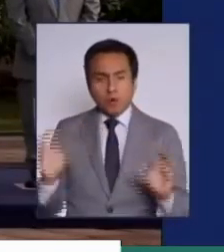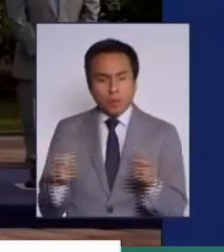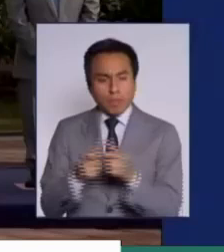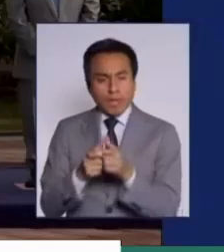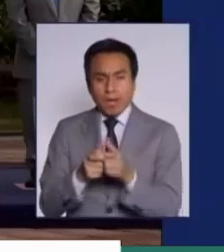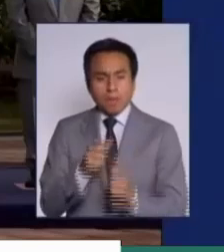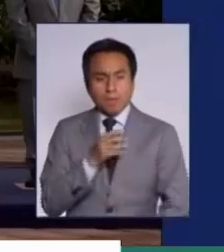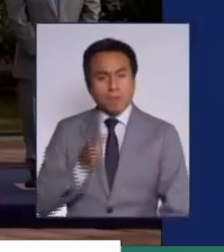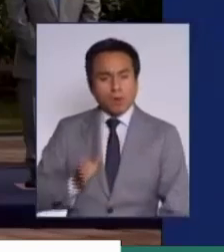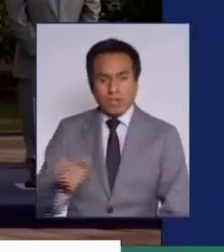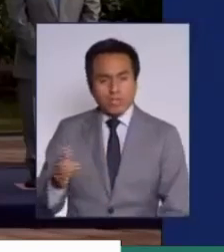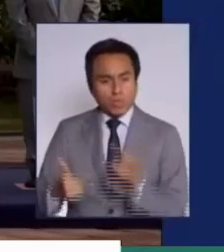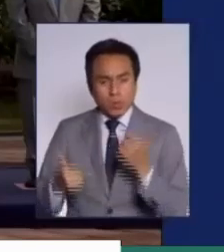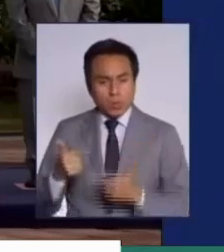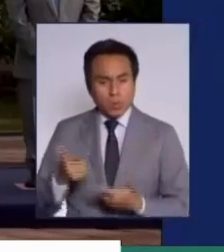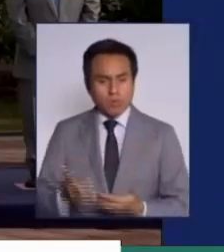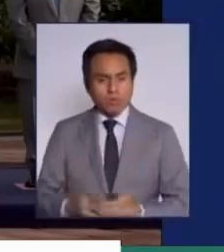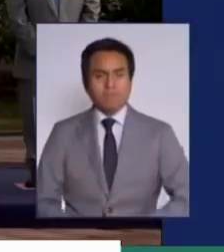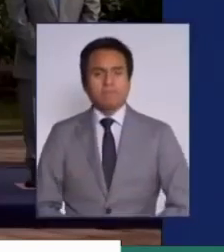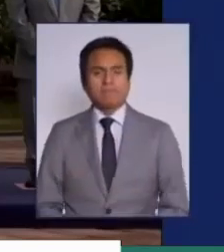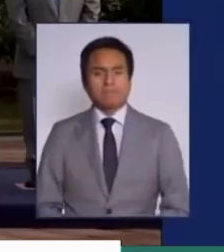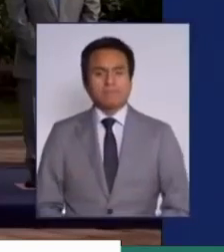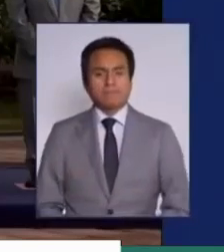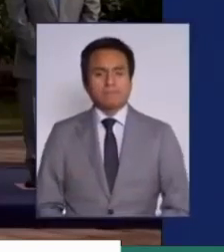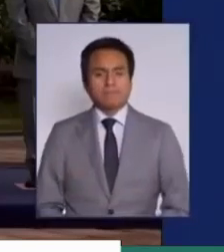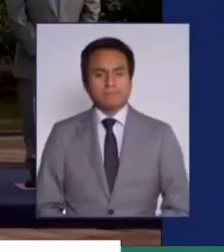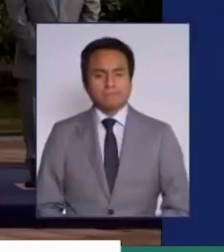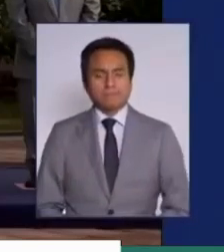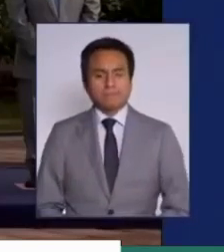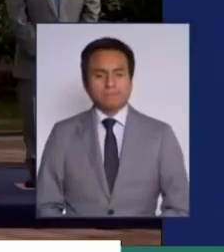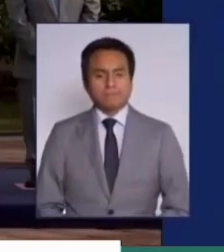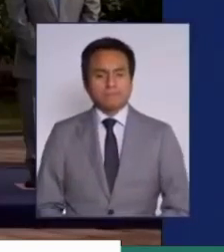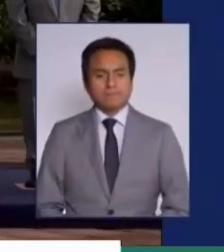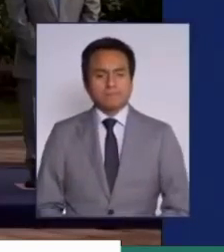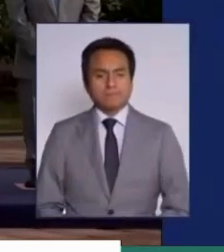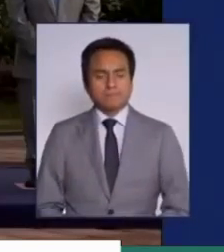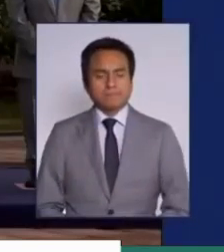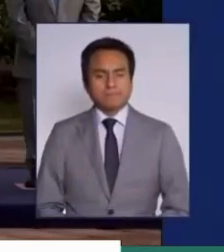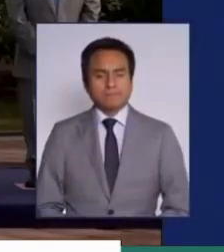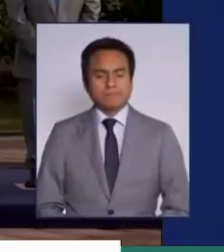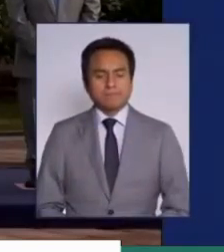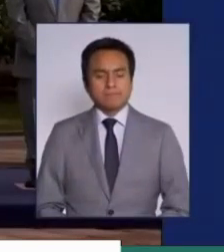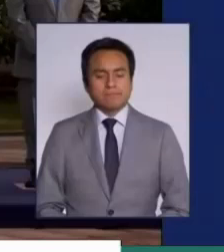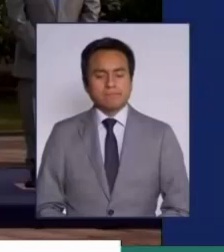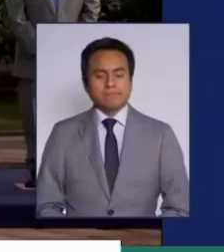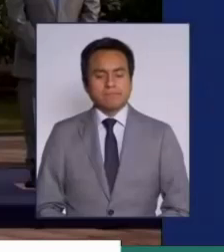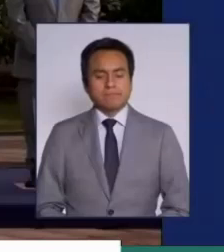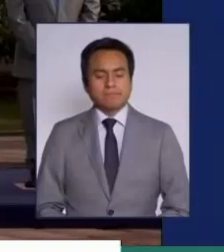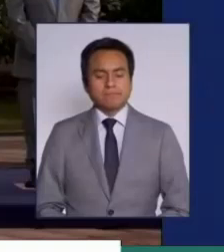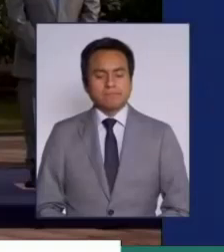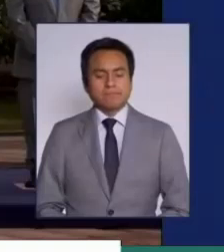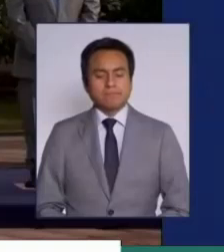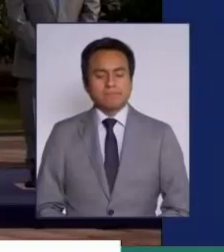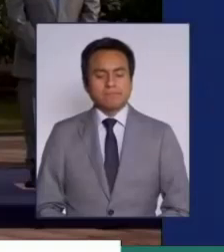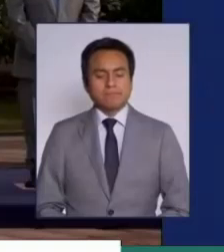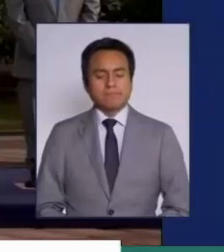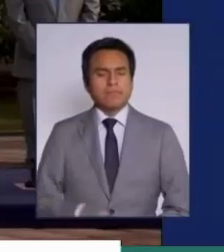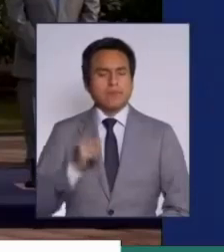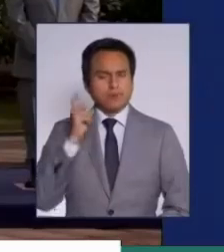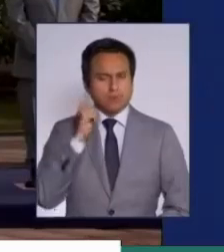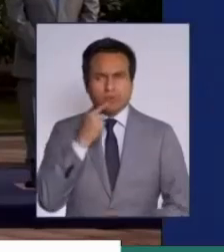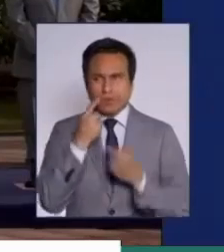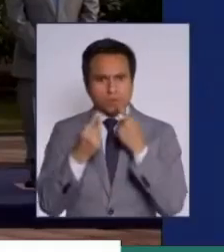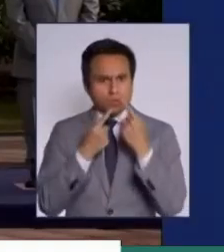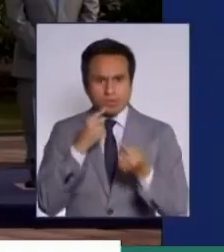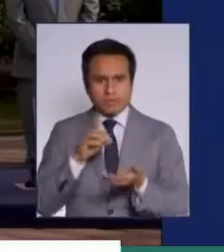tener nuestro ahorro, y ahora que no nos quieran entregar y nos diga que vamos a recibir una pensión que no es conveniente, ¿y